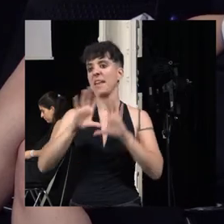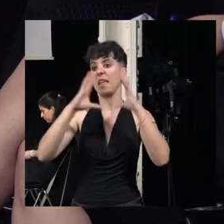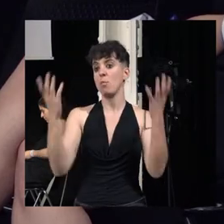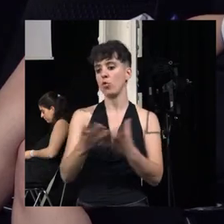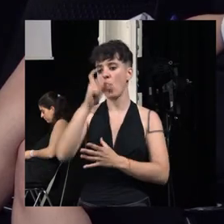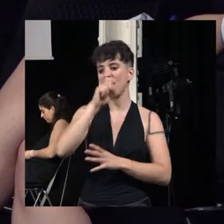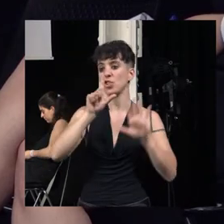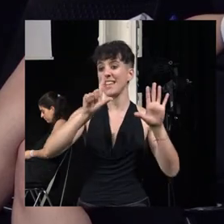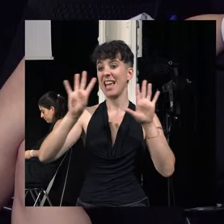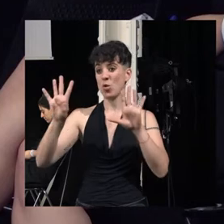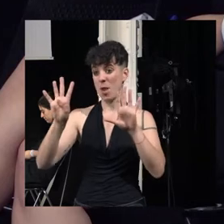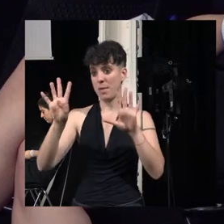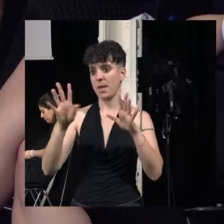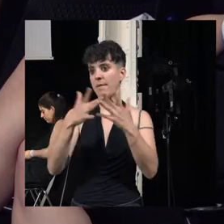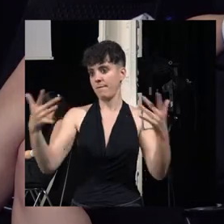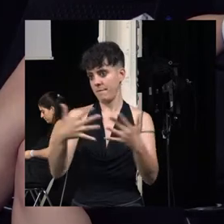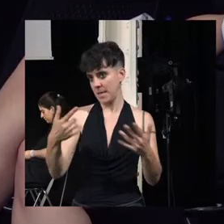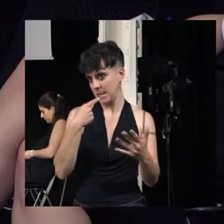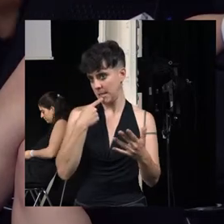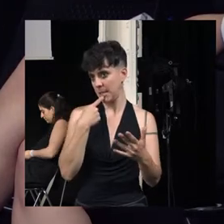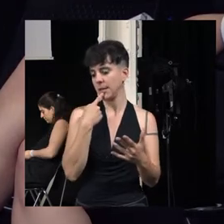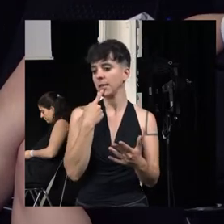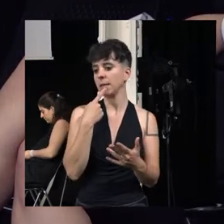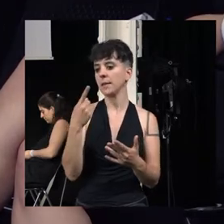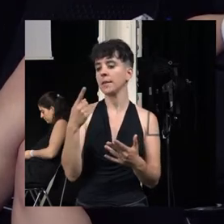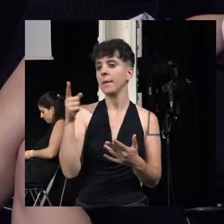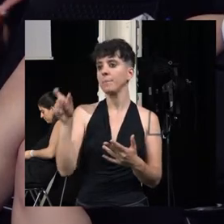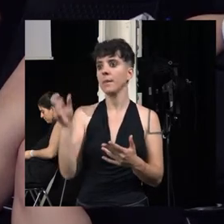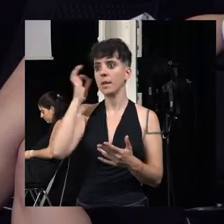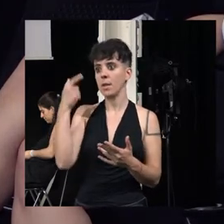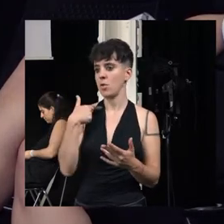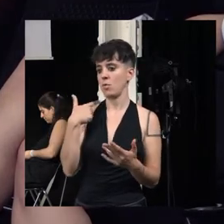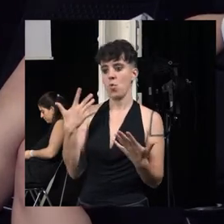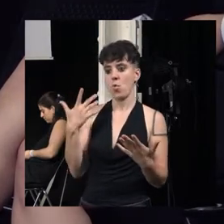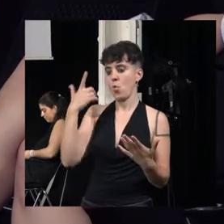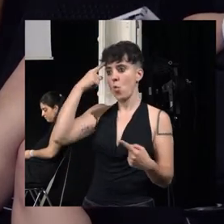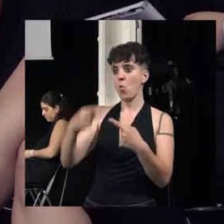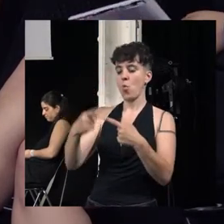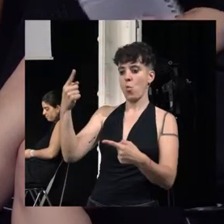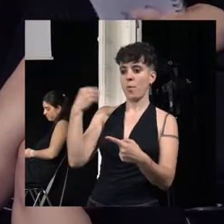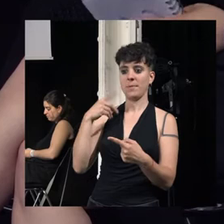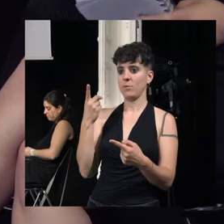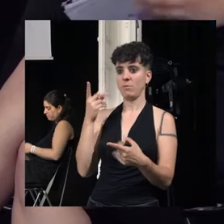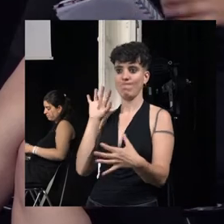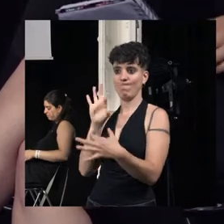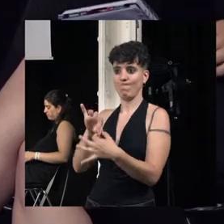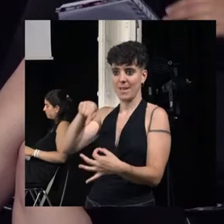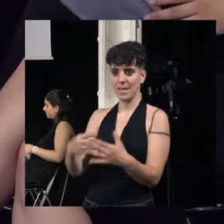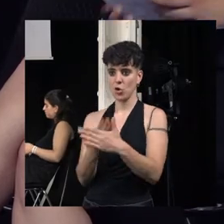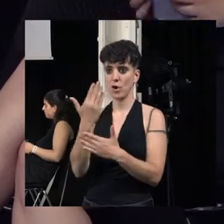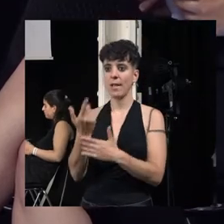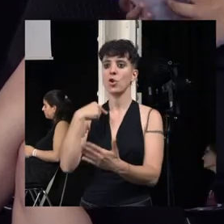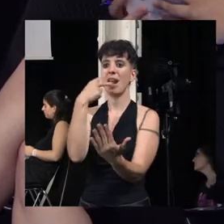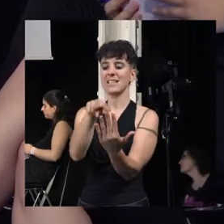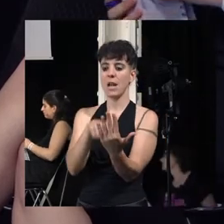las siguientes palabras que pensé, wow, como que me combinaron con este encuentro, ¿no? Y las leo.